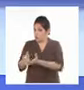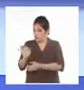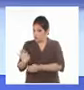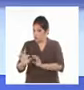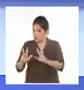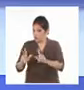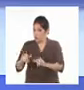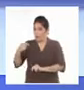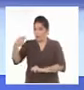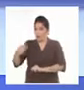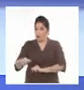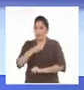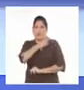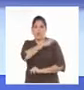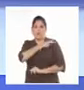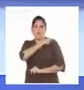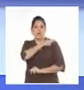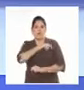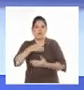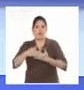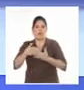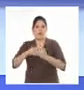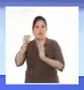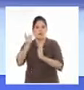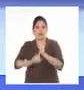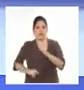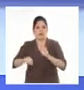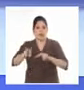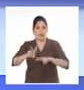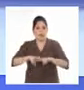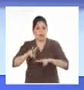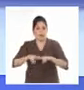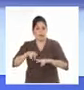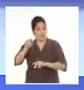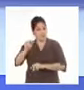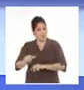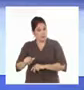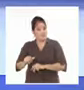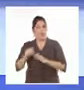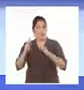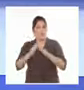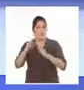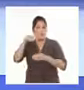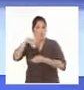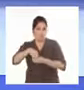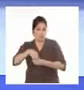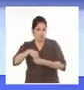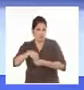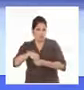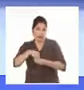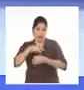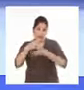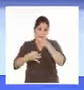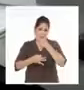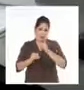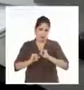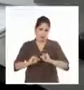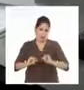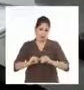fallo dictado sobre funcionarios de la empresa eléctrica de La Habana y clientes del sector residencial. El siguiente material nos amplía.